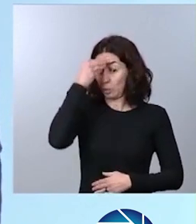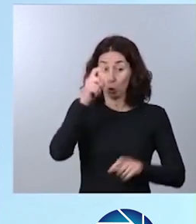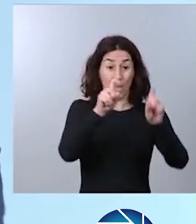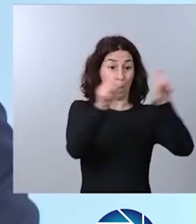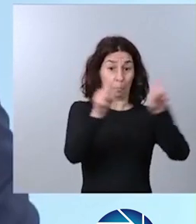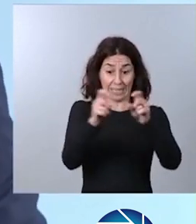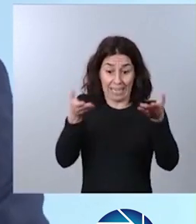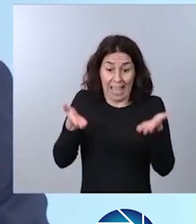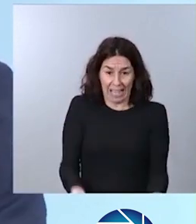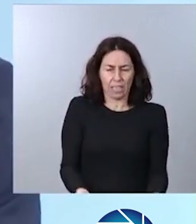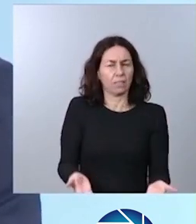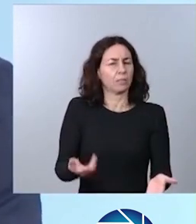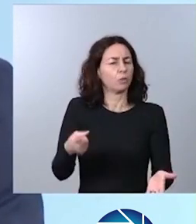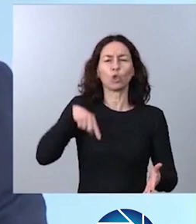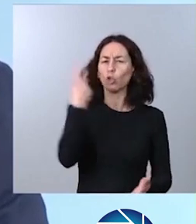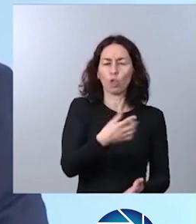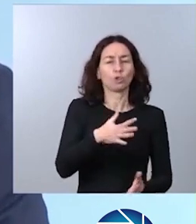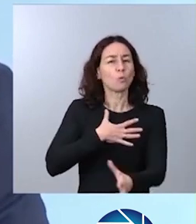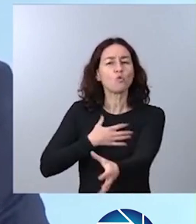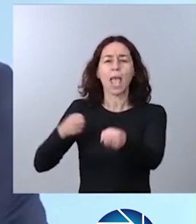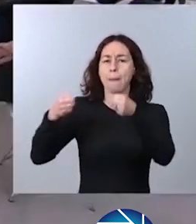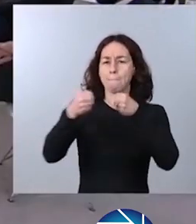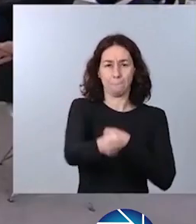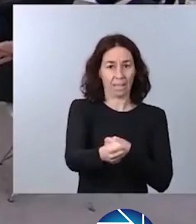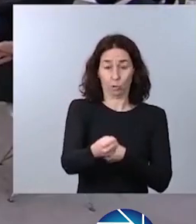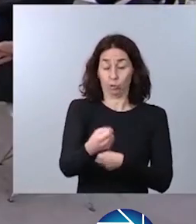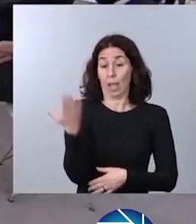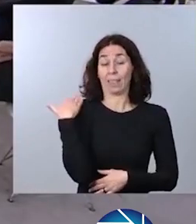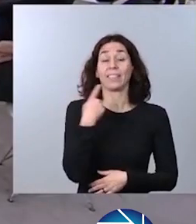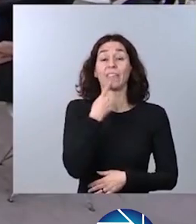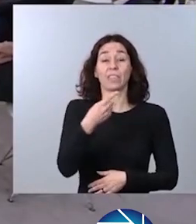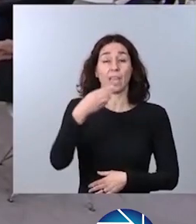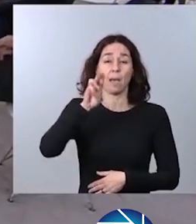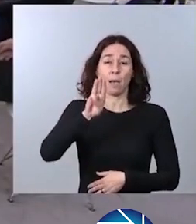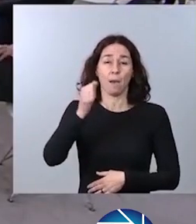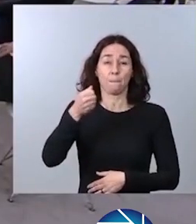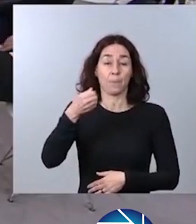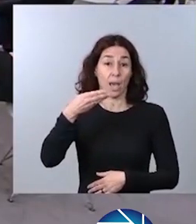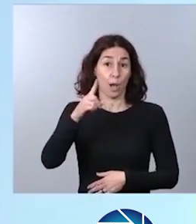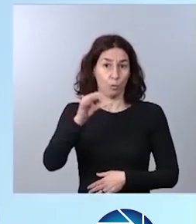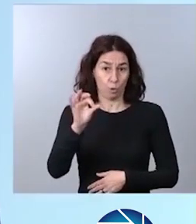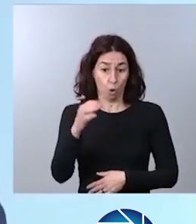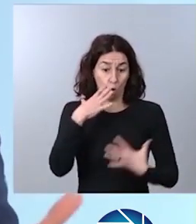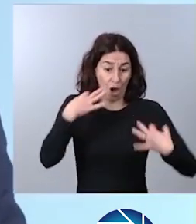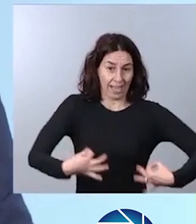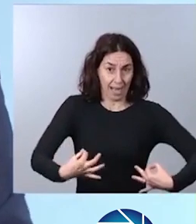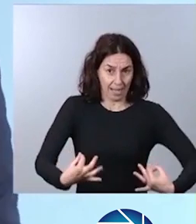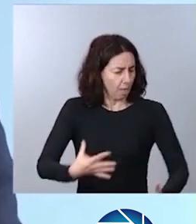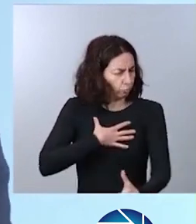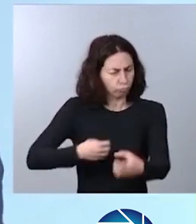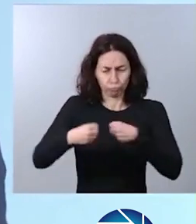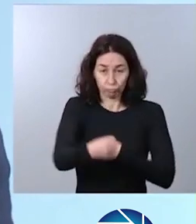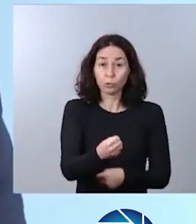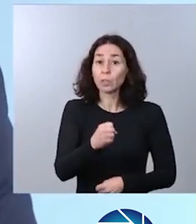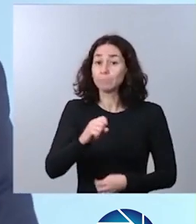es como una especie de servicio de inteligencia paralelo por así decirlo que le hace trabajo